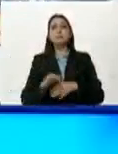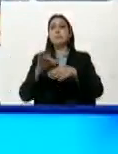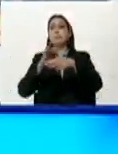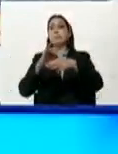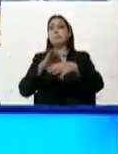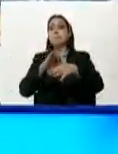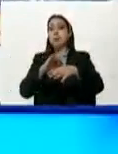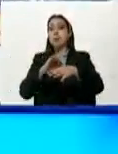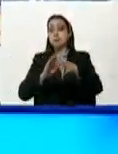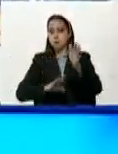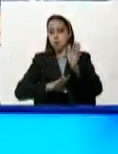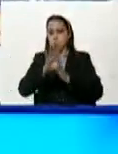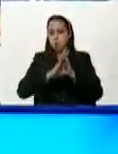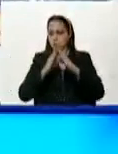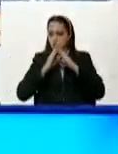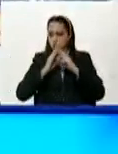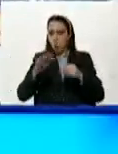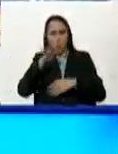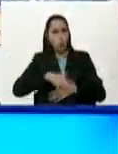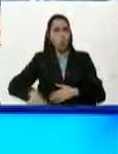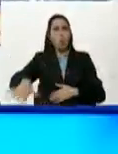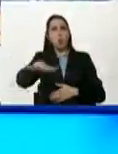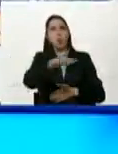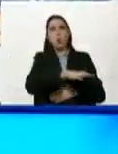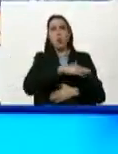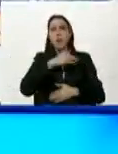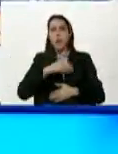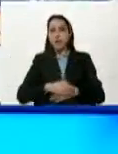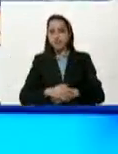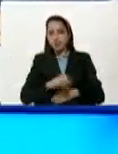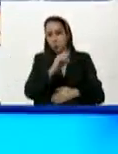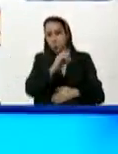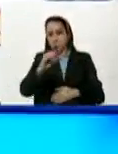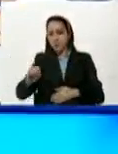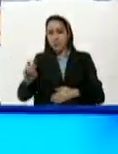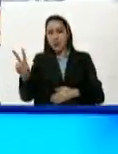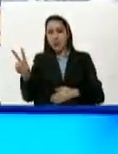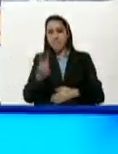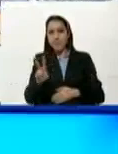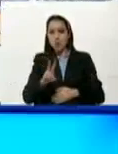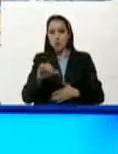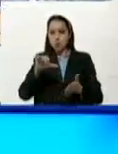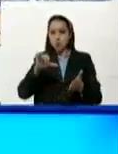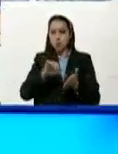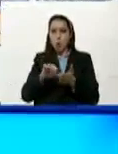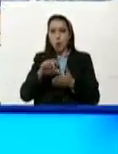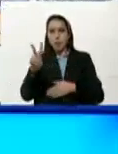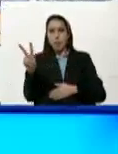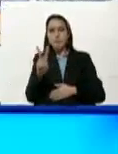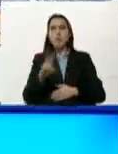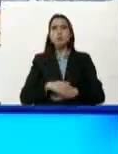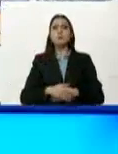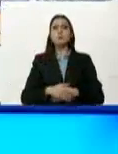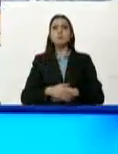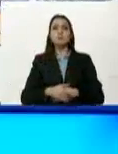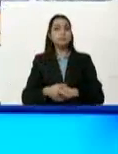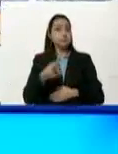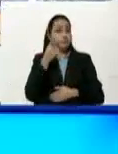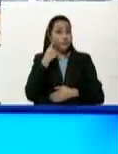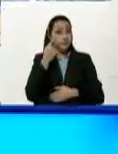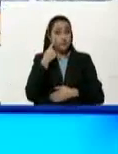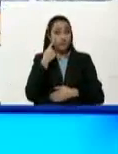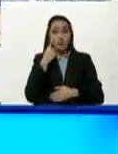hacia todo el llano hacia el occidente hacia el centro del país ponle el ojo de